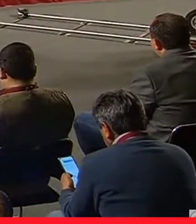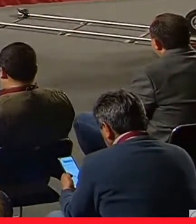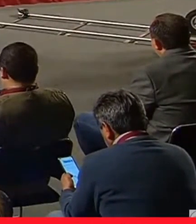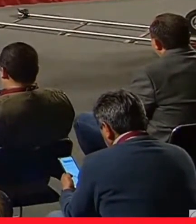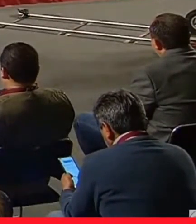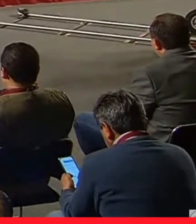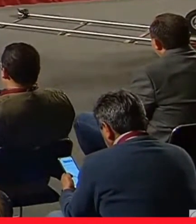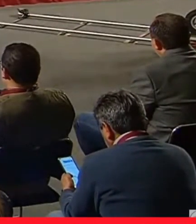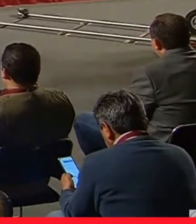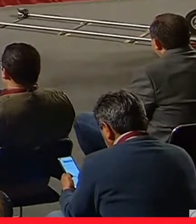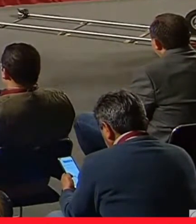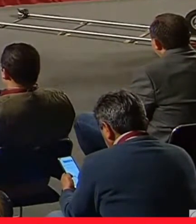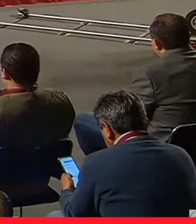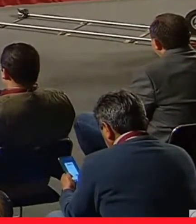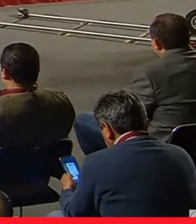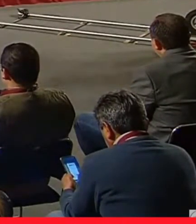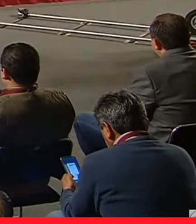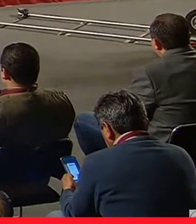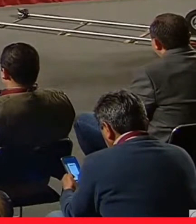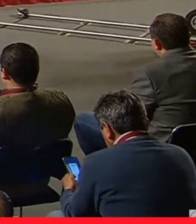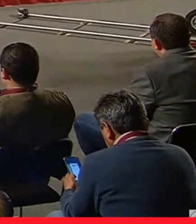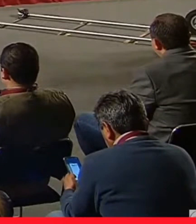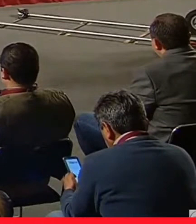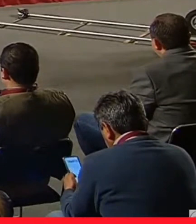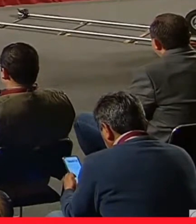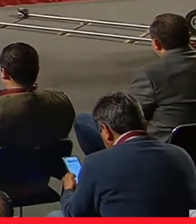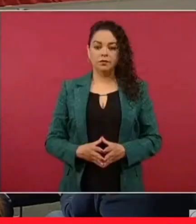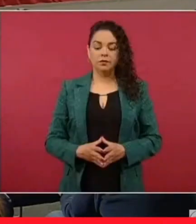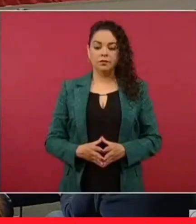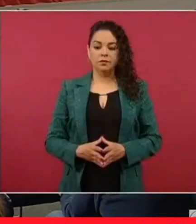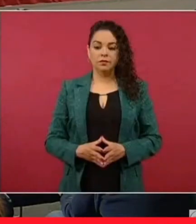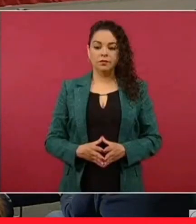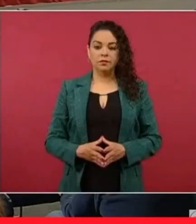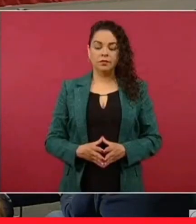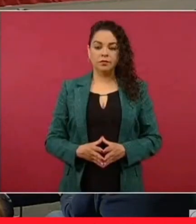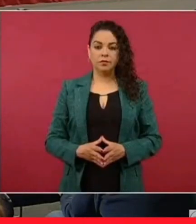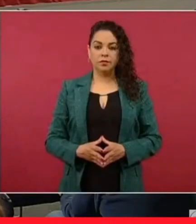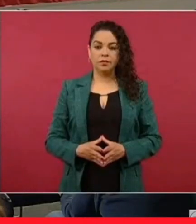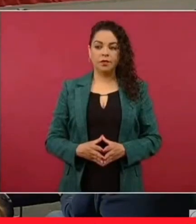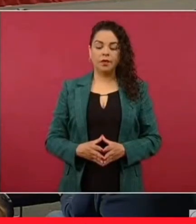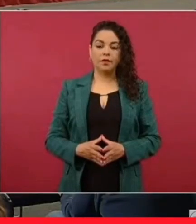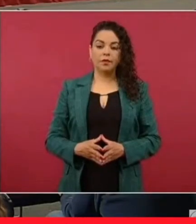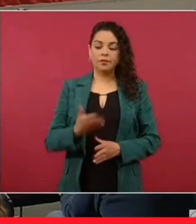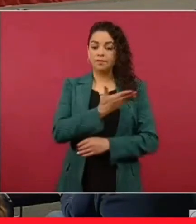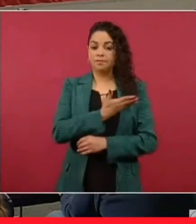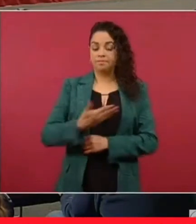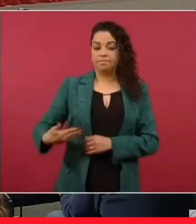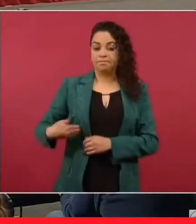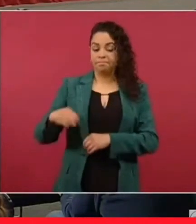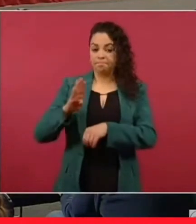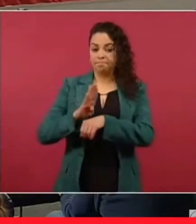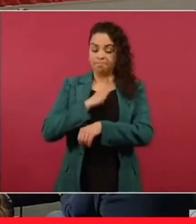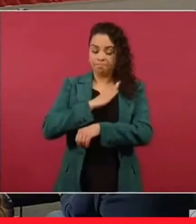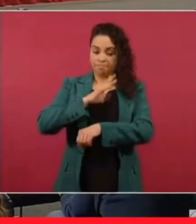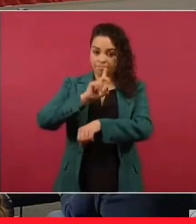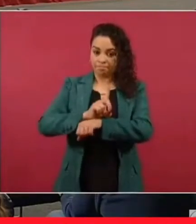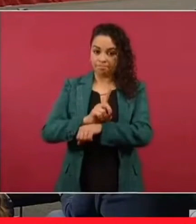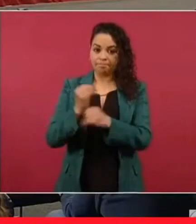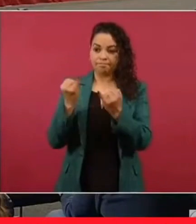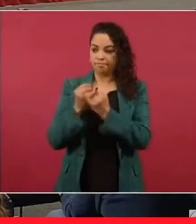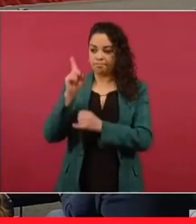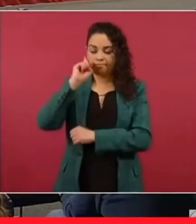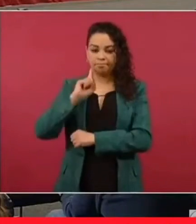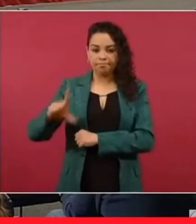Muy buenos días, presidente, gobernadora, compañeras y compañeros del gabinete y de este